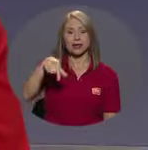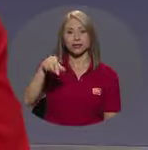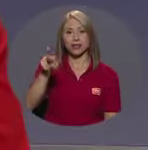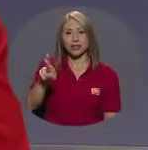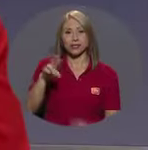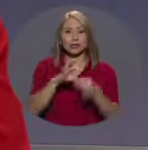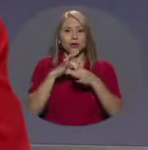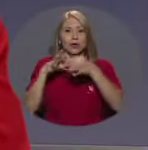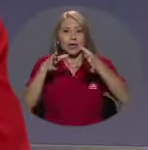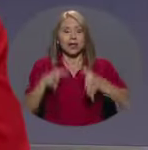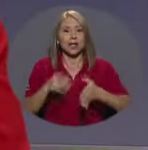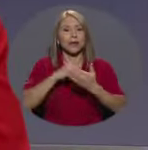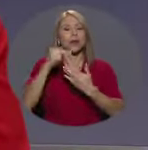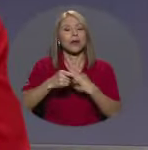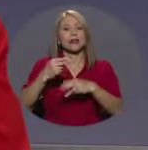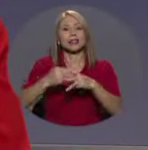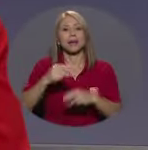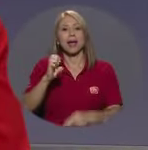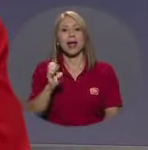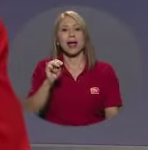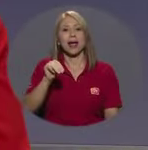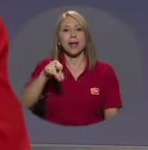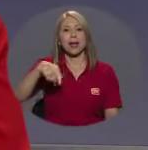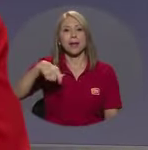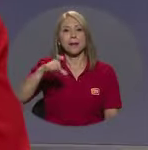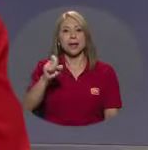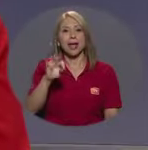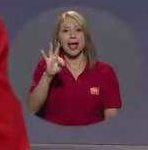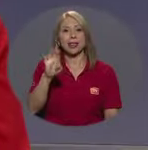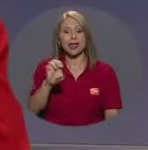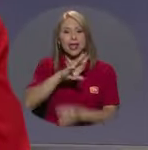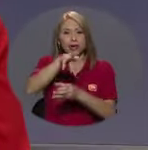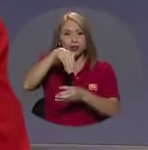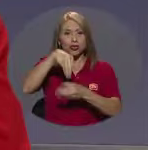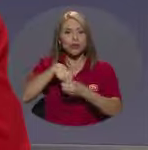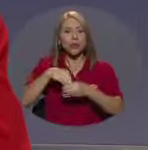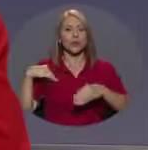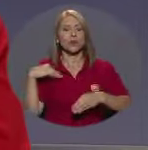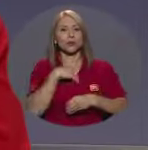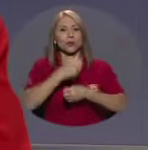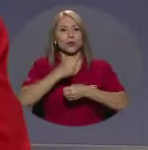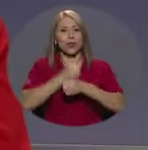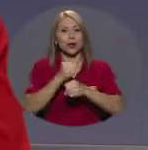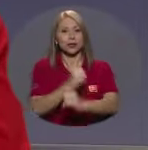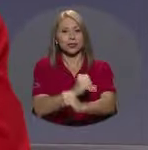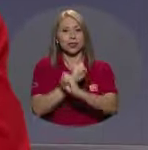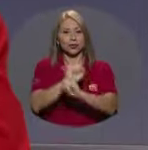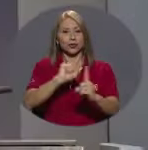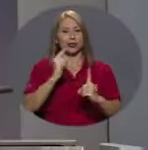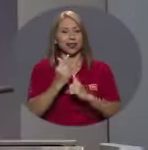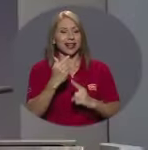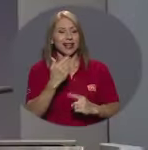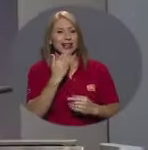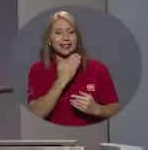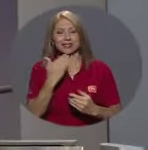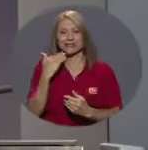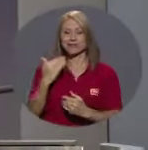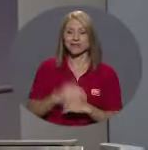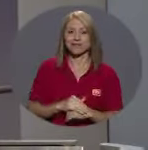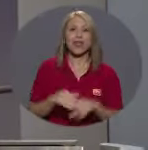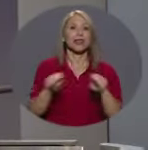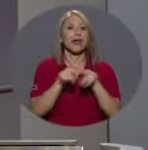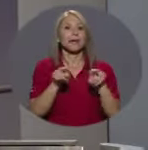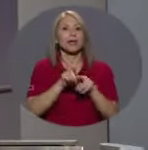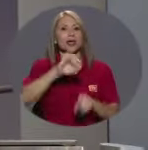es la coordinadora del programa Empléate Inclusivo del Ministerio de Trabajo y Seguridad Social. Gracias por estar con nosotros. Buenos días. Además,